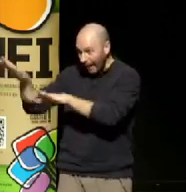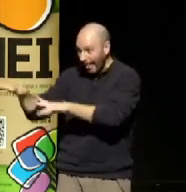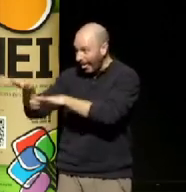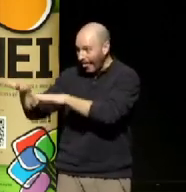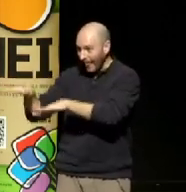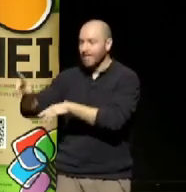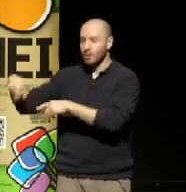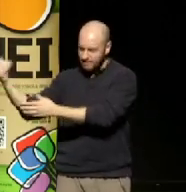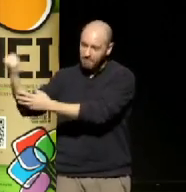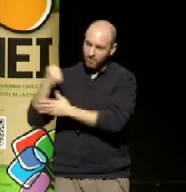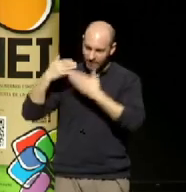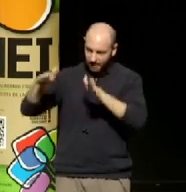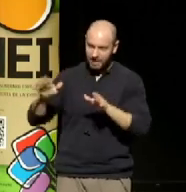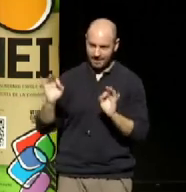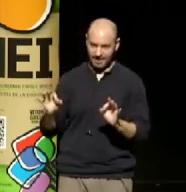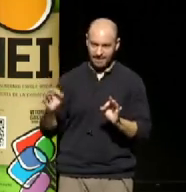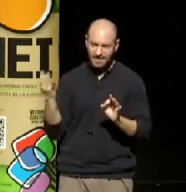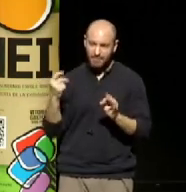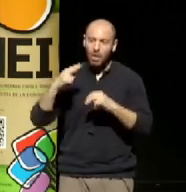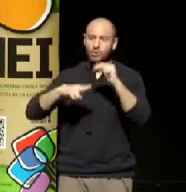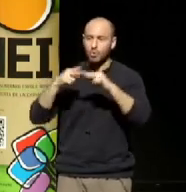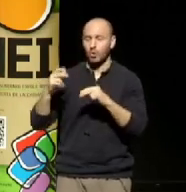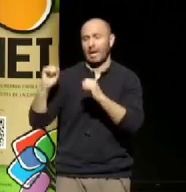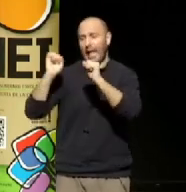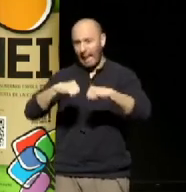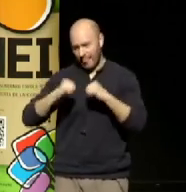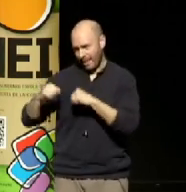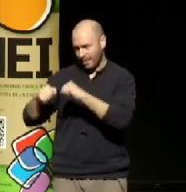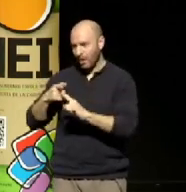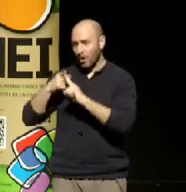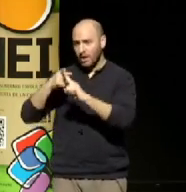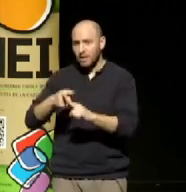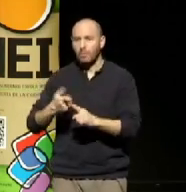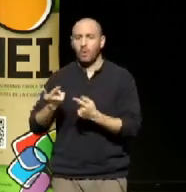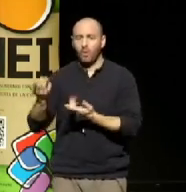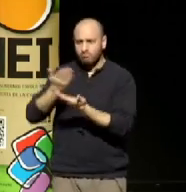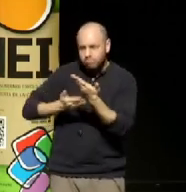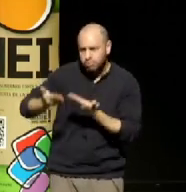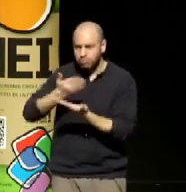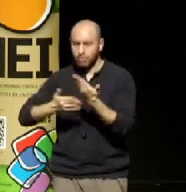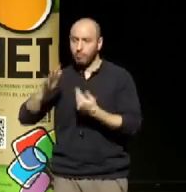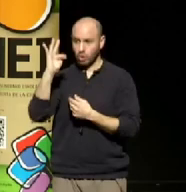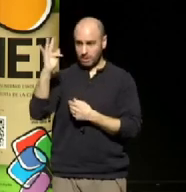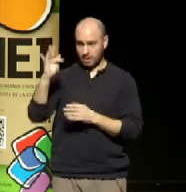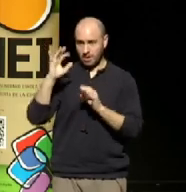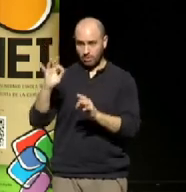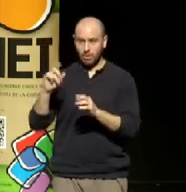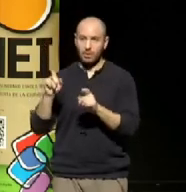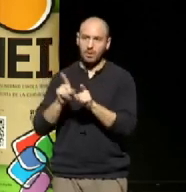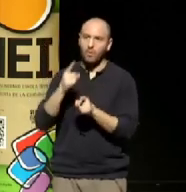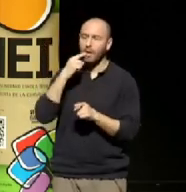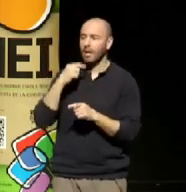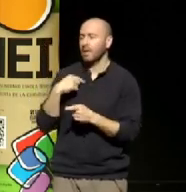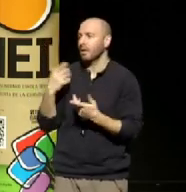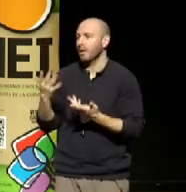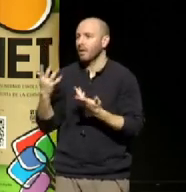ser capaz de construir alianzas que permitan buscar juegos de suma positiva, no juegos de suma cero en lo que yo tengo que quitar a uno para